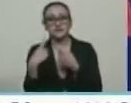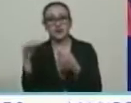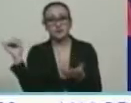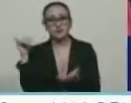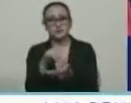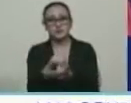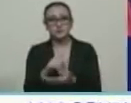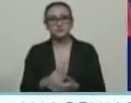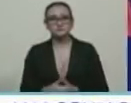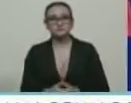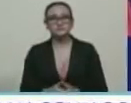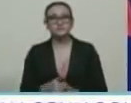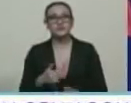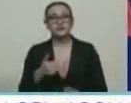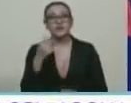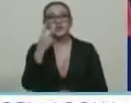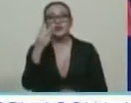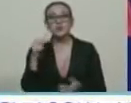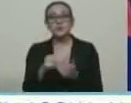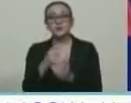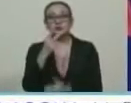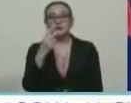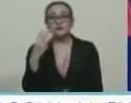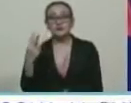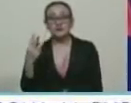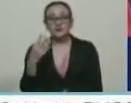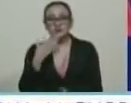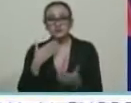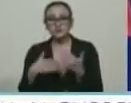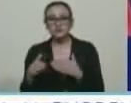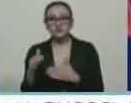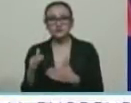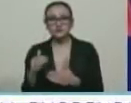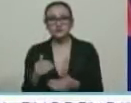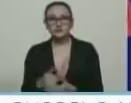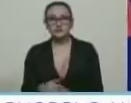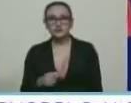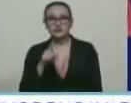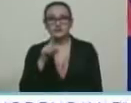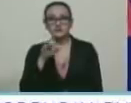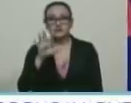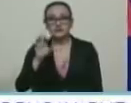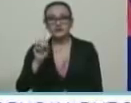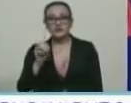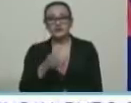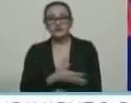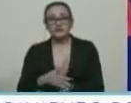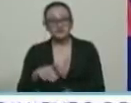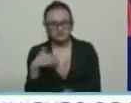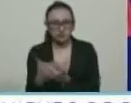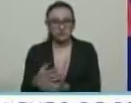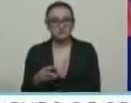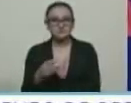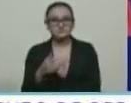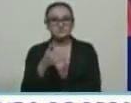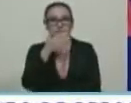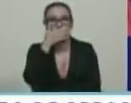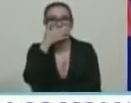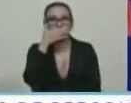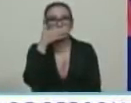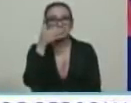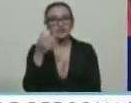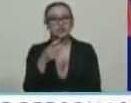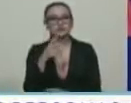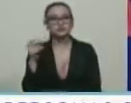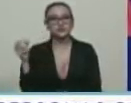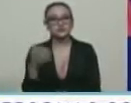en 2023 vamos a tener una capacidad de 150 millones hasta 200 millones de